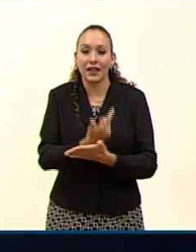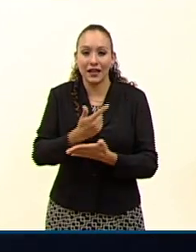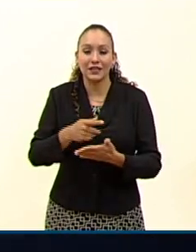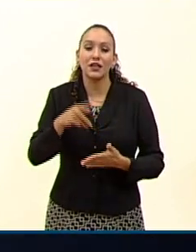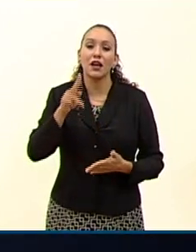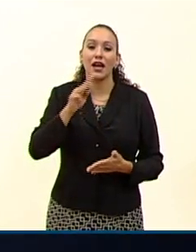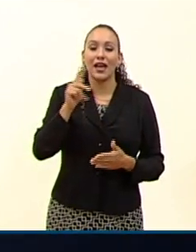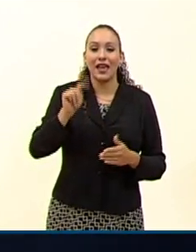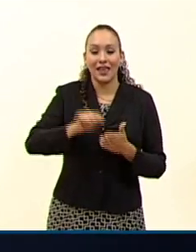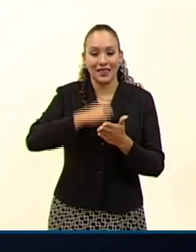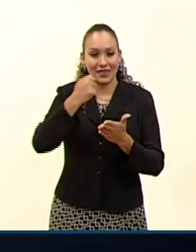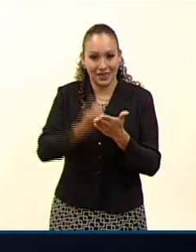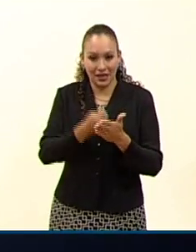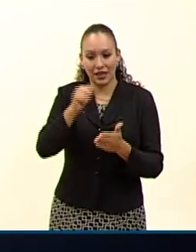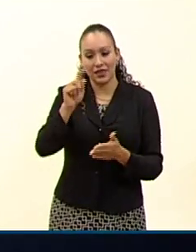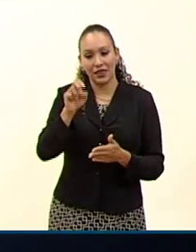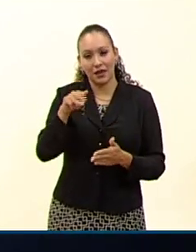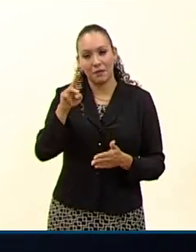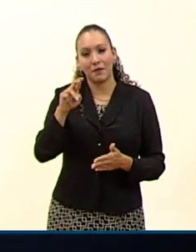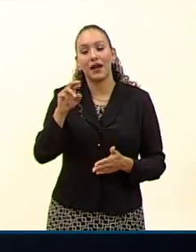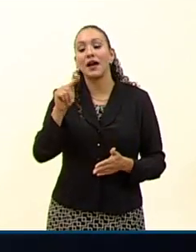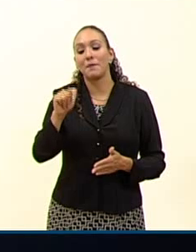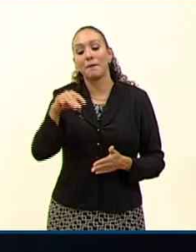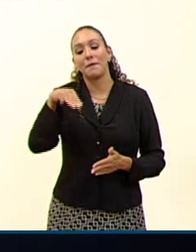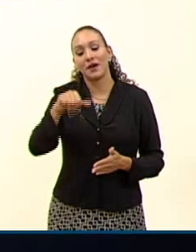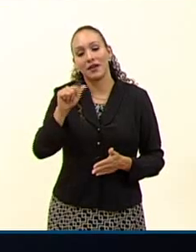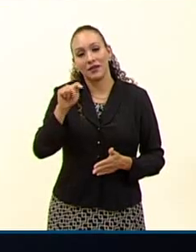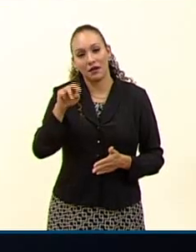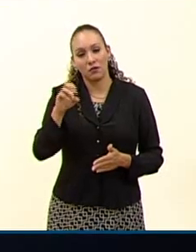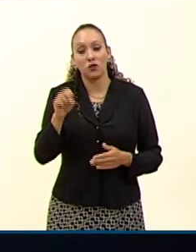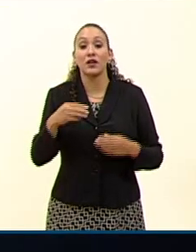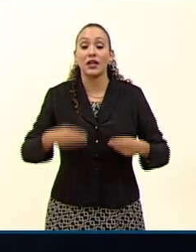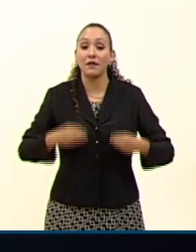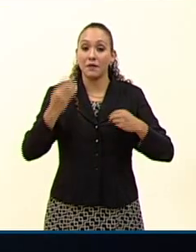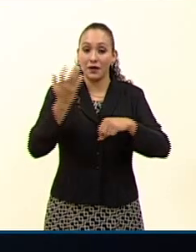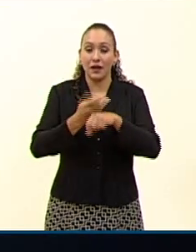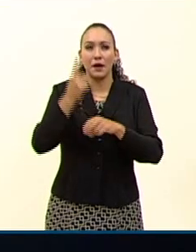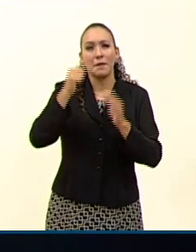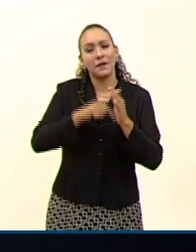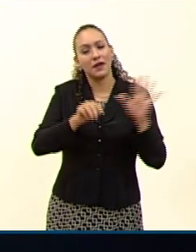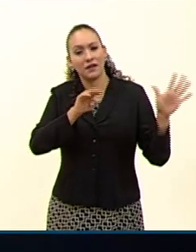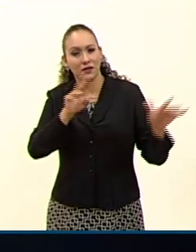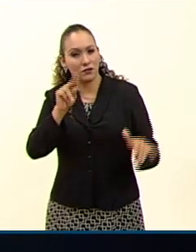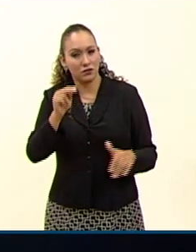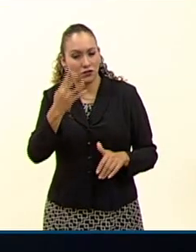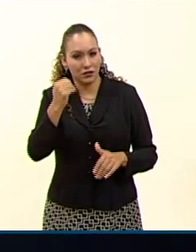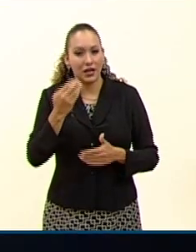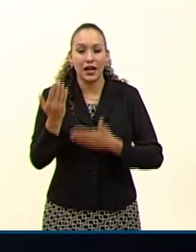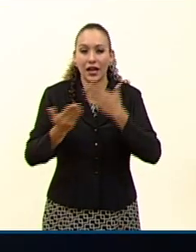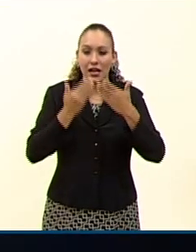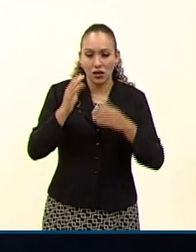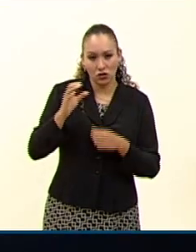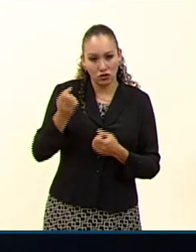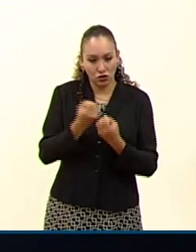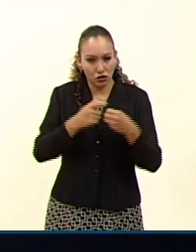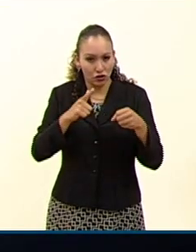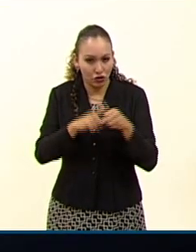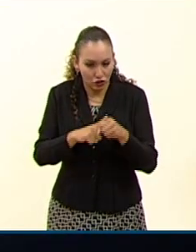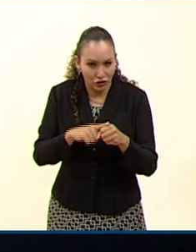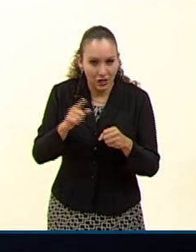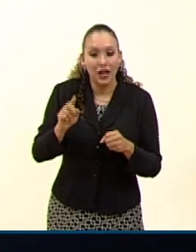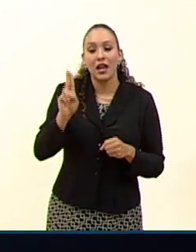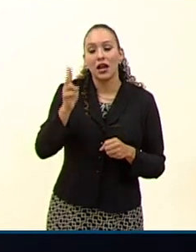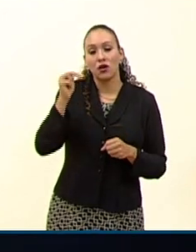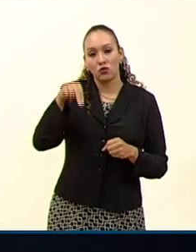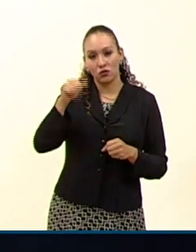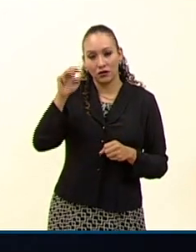en 1964 y vive en Estados Unidos desde 1989. Estudió Sociología Urbana en la UNAM y se doctoró